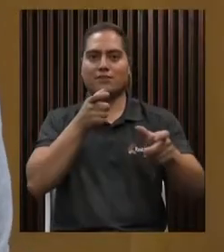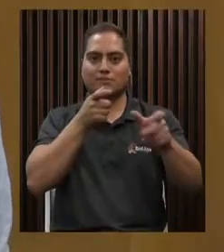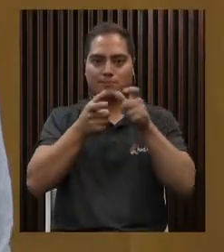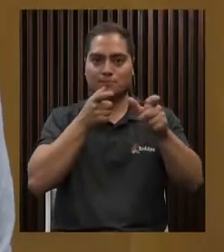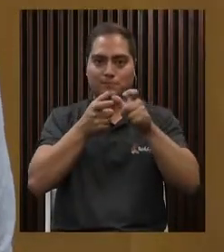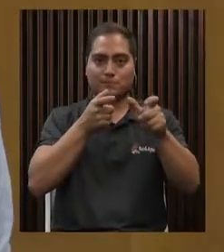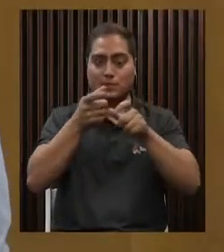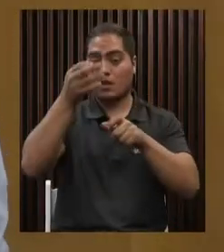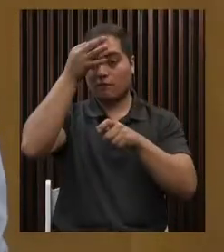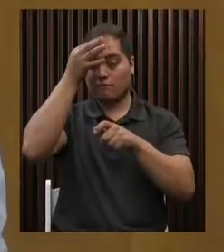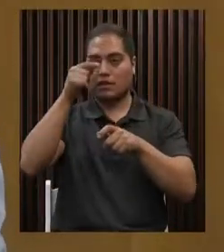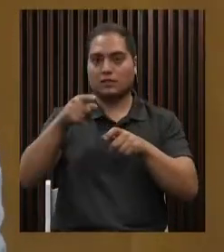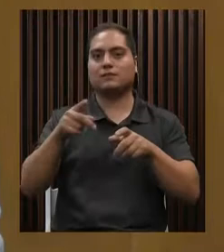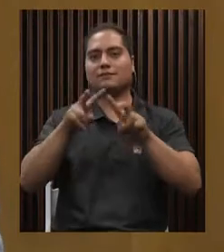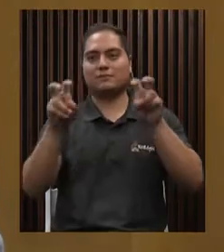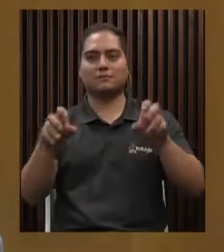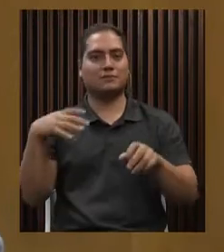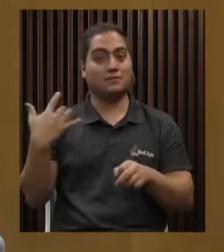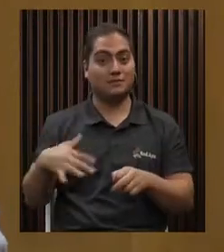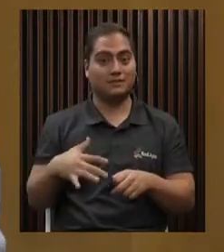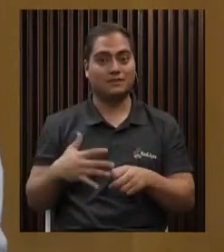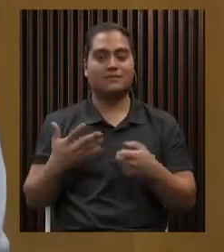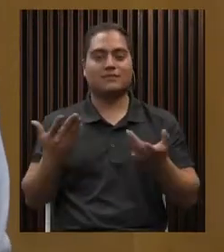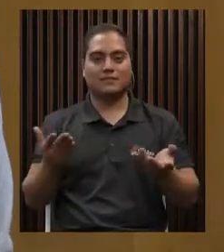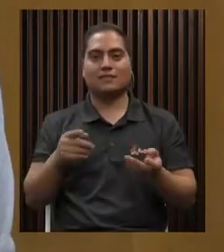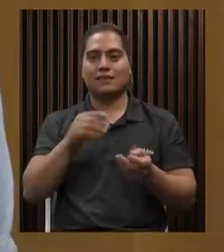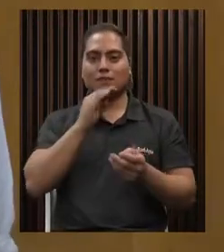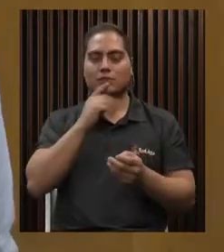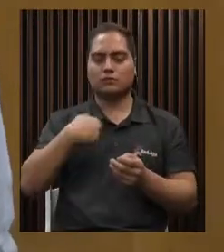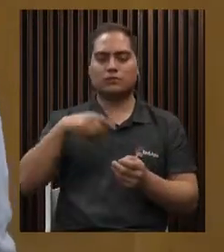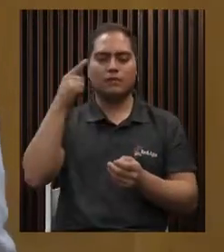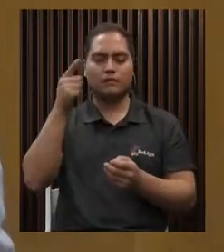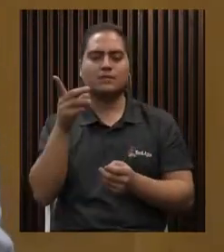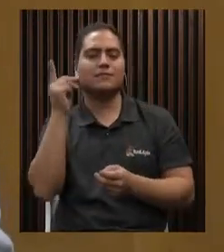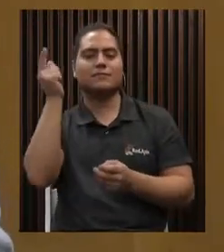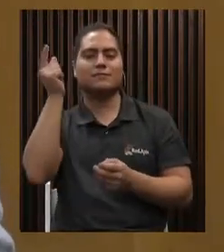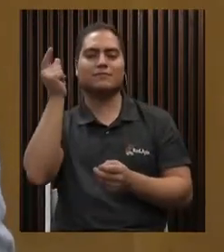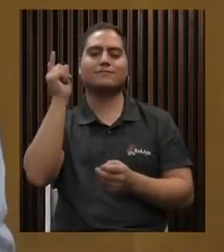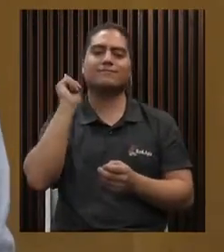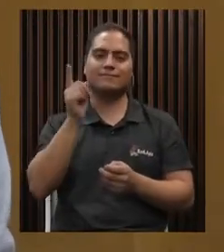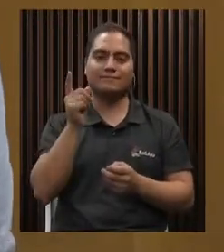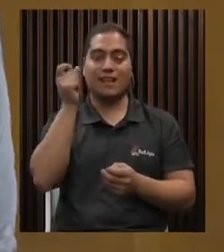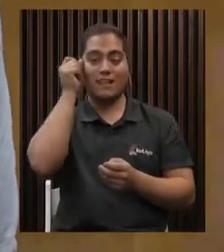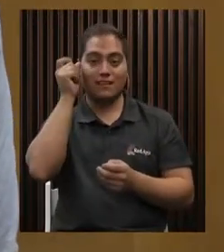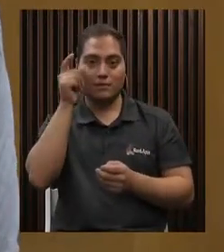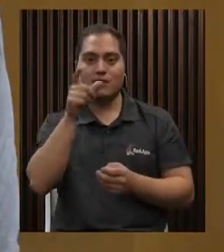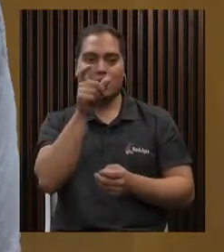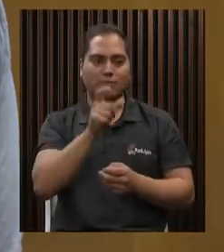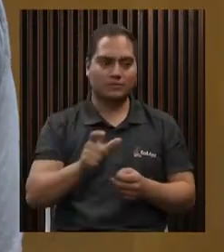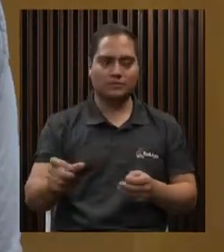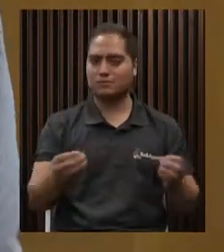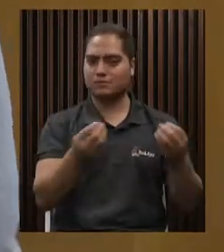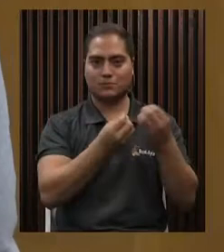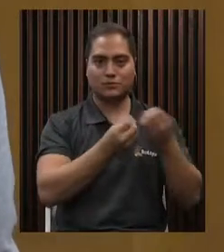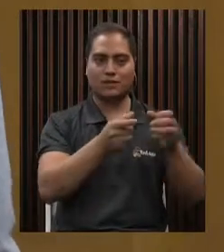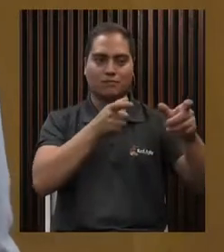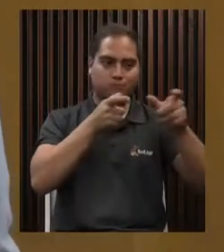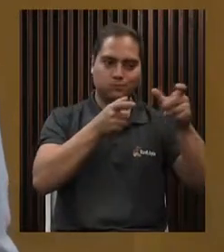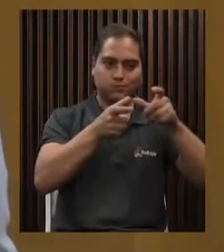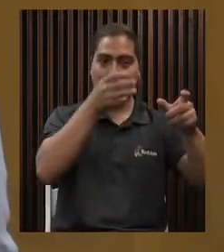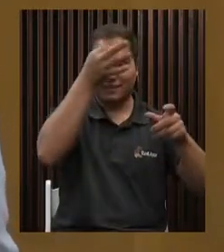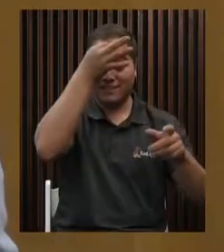un tema importante. Y resultó bastante evidente que teníamos que trabajar en conjunto y muchas personas con Tourette